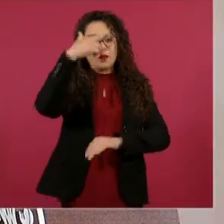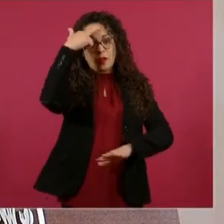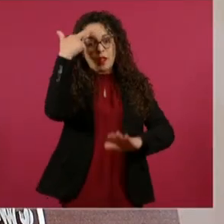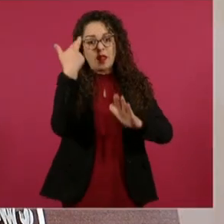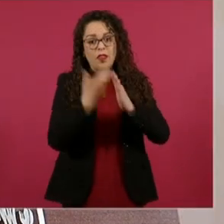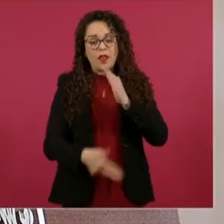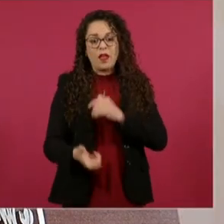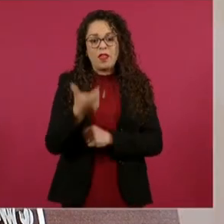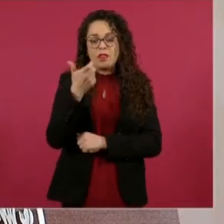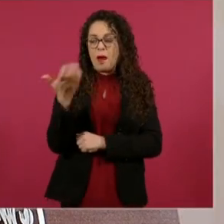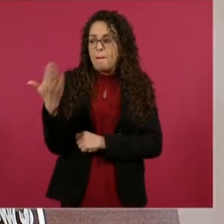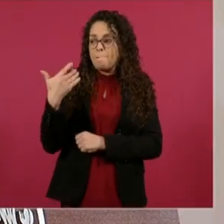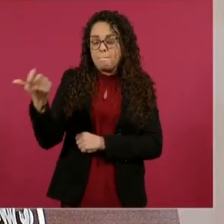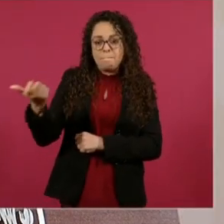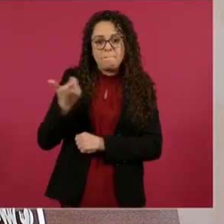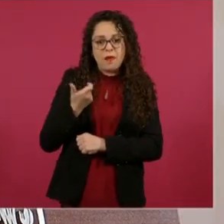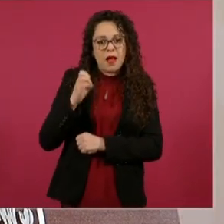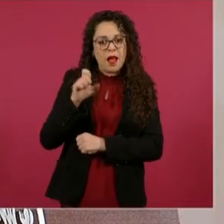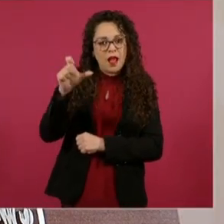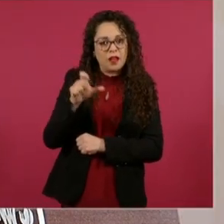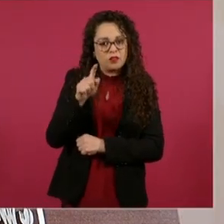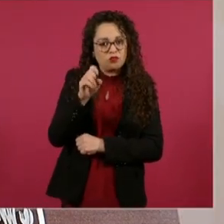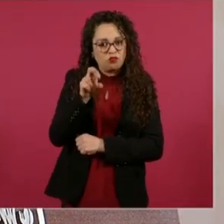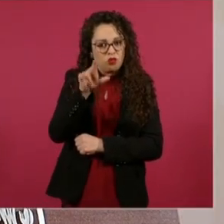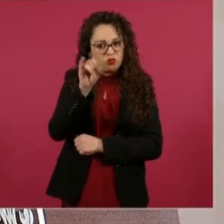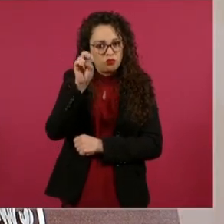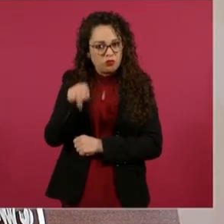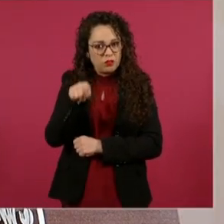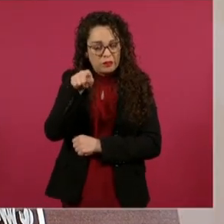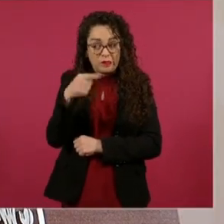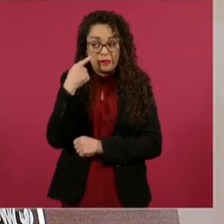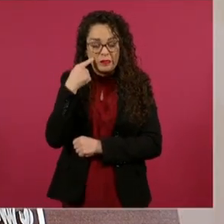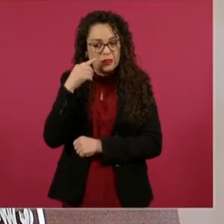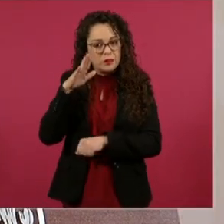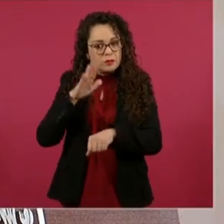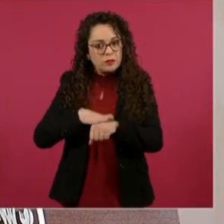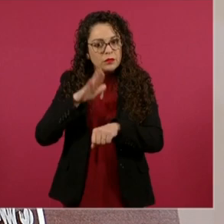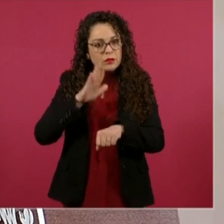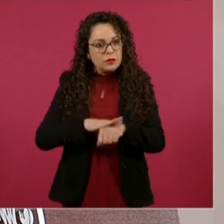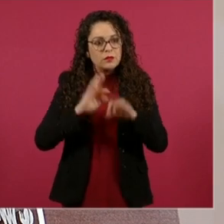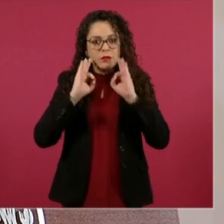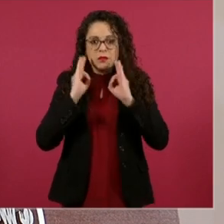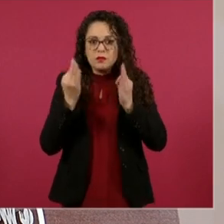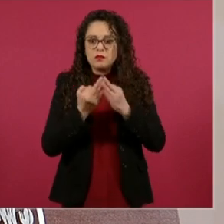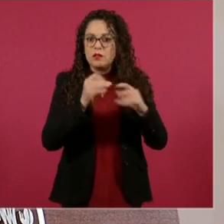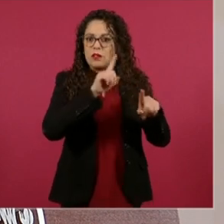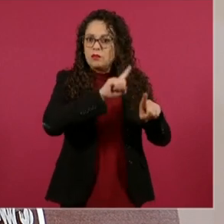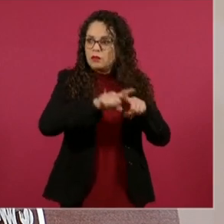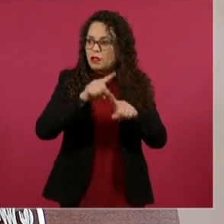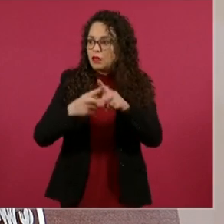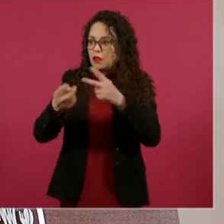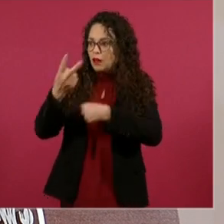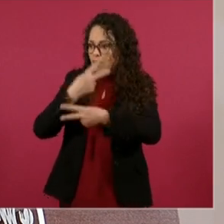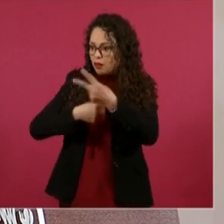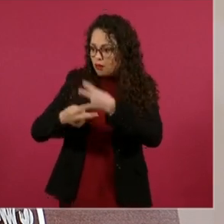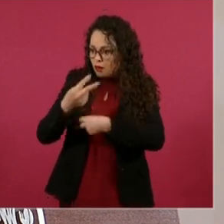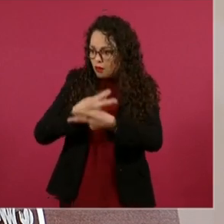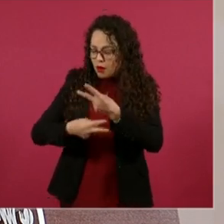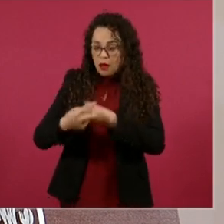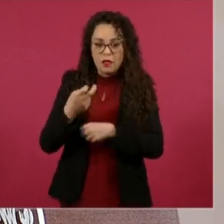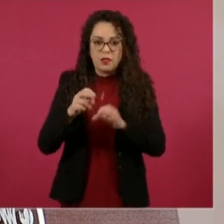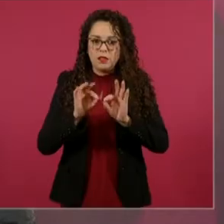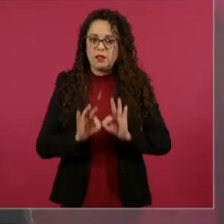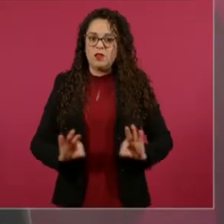delito que conocemos se ha venido complejizando, diversificando y que es muy importante que